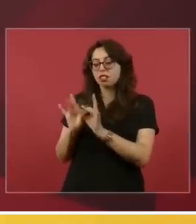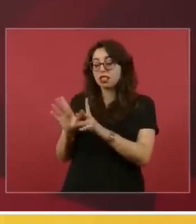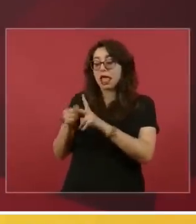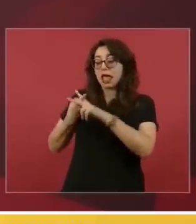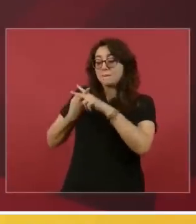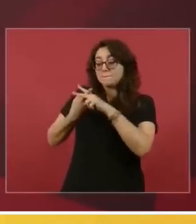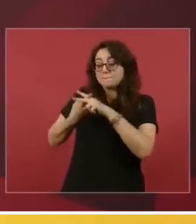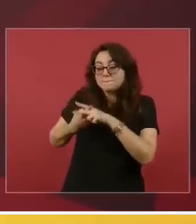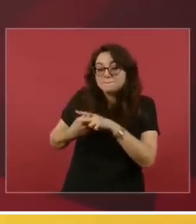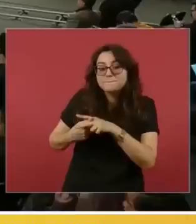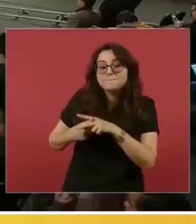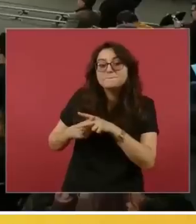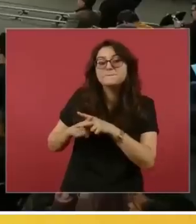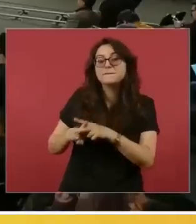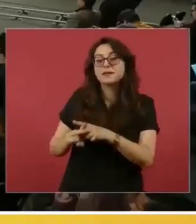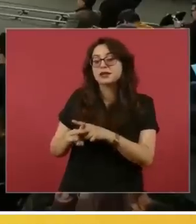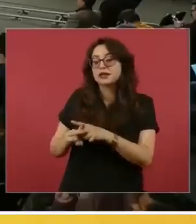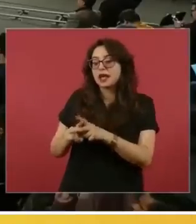el que